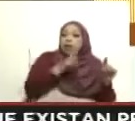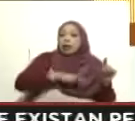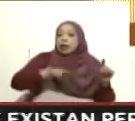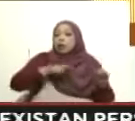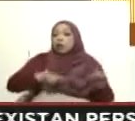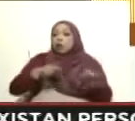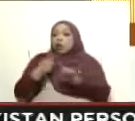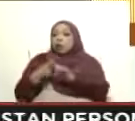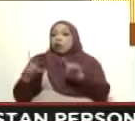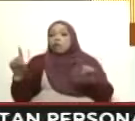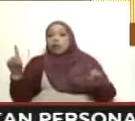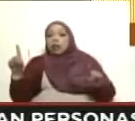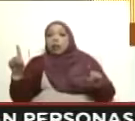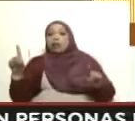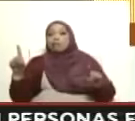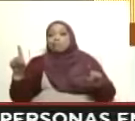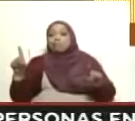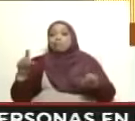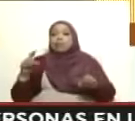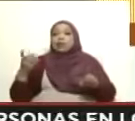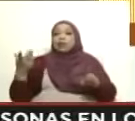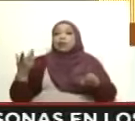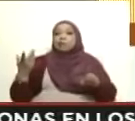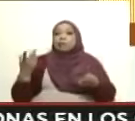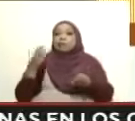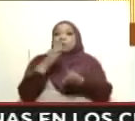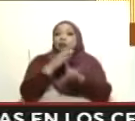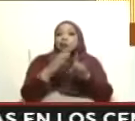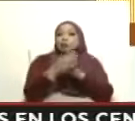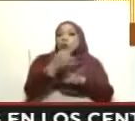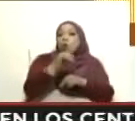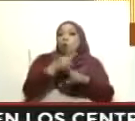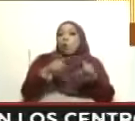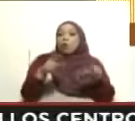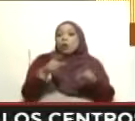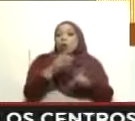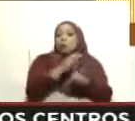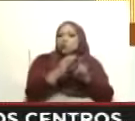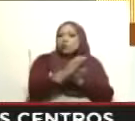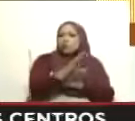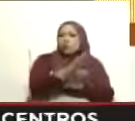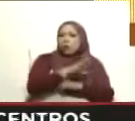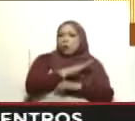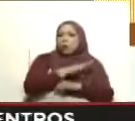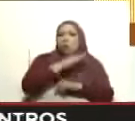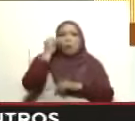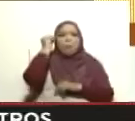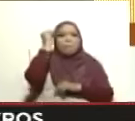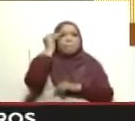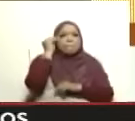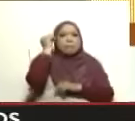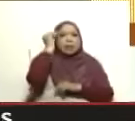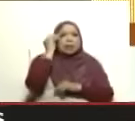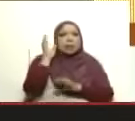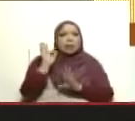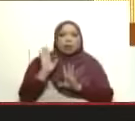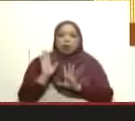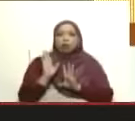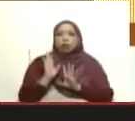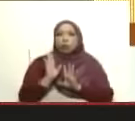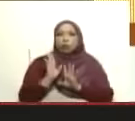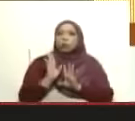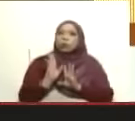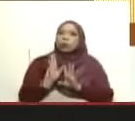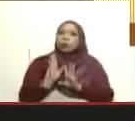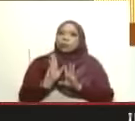a quienes milit en otras en otras filas políticas a quienes tengan otra otra manera de de ver la vida diferente